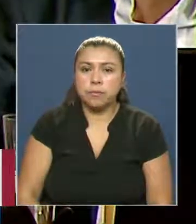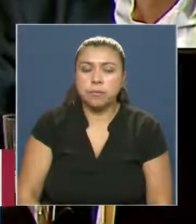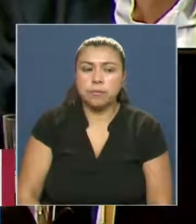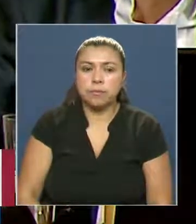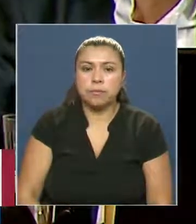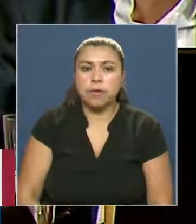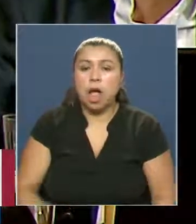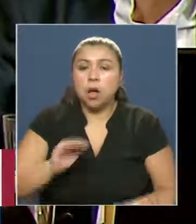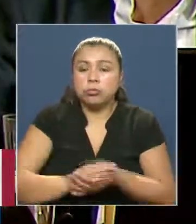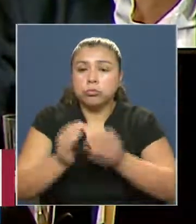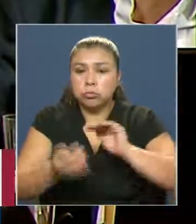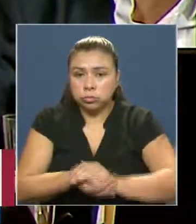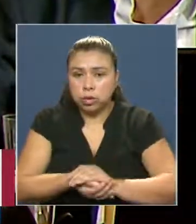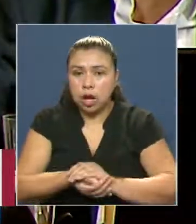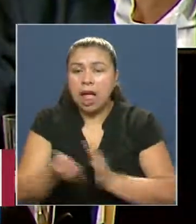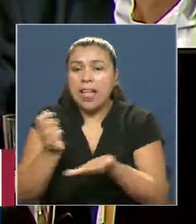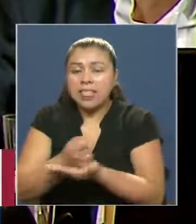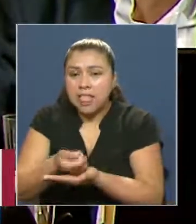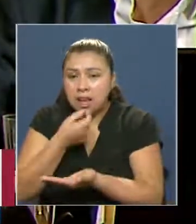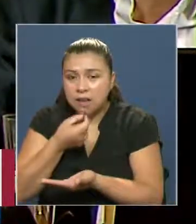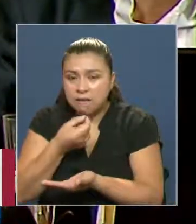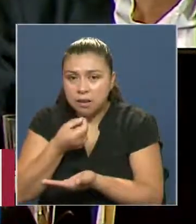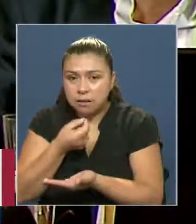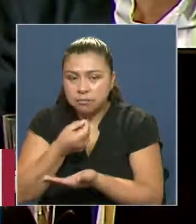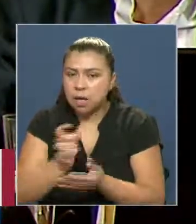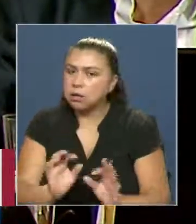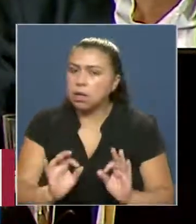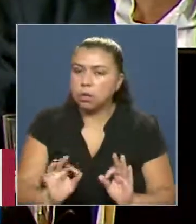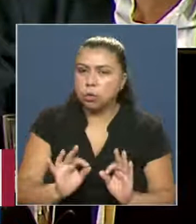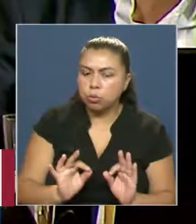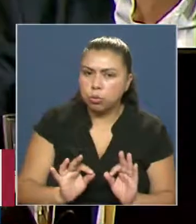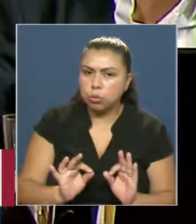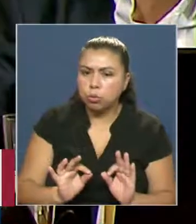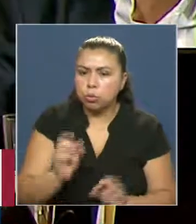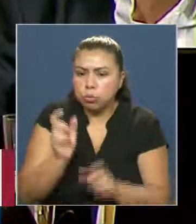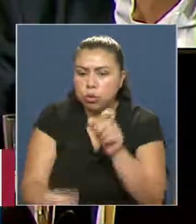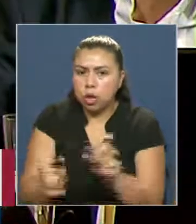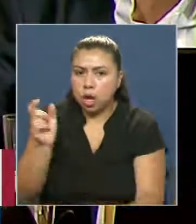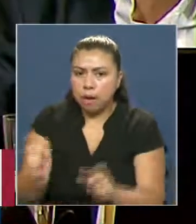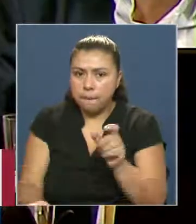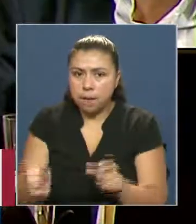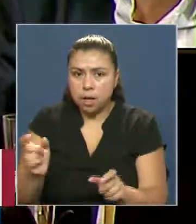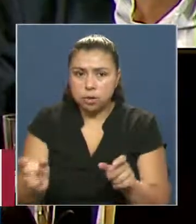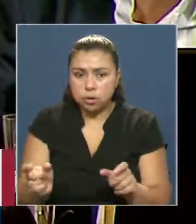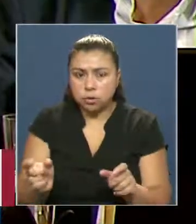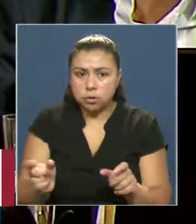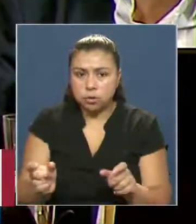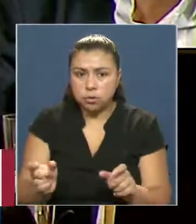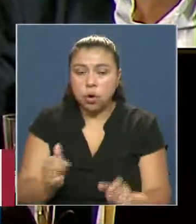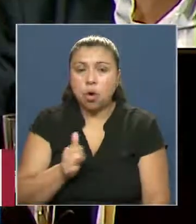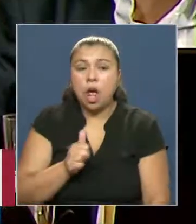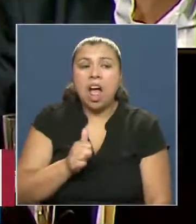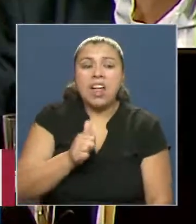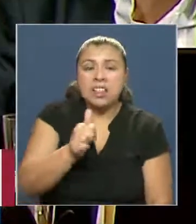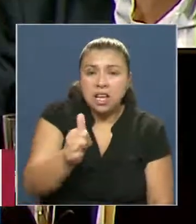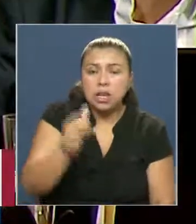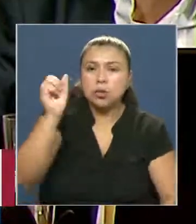con las colusiones de las farmacias y con efectivamente personas directores de empresas